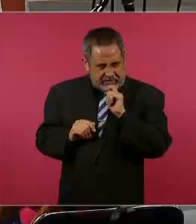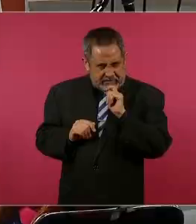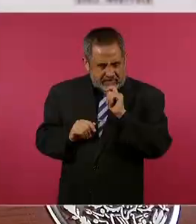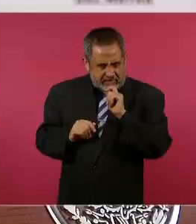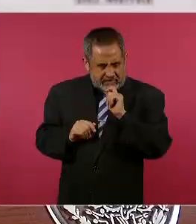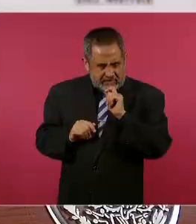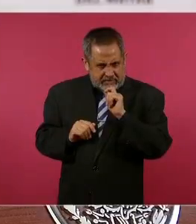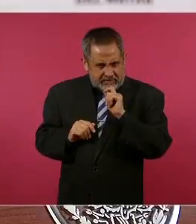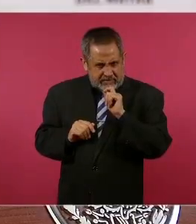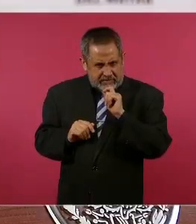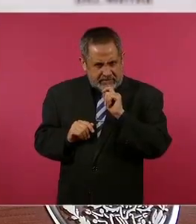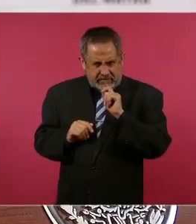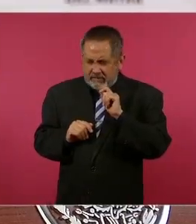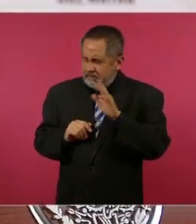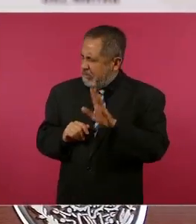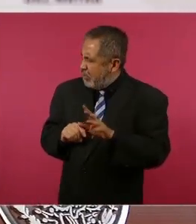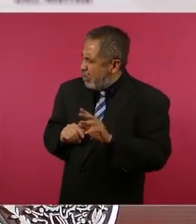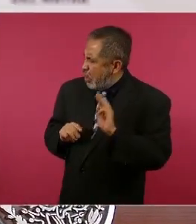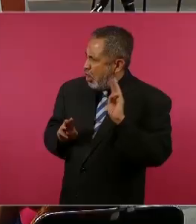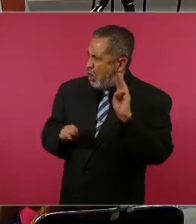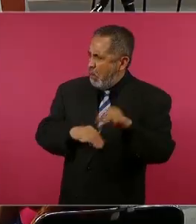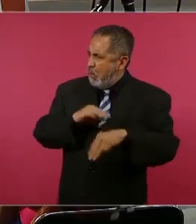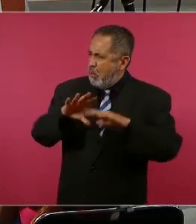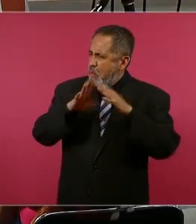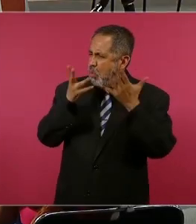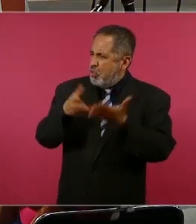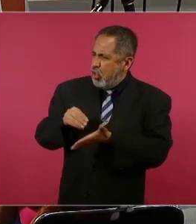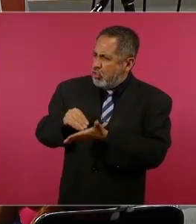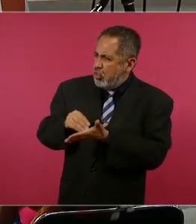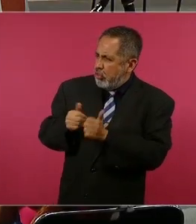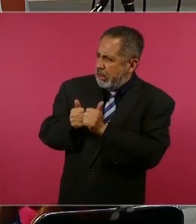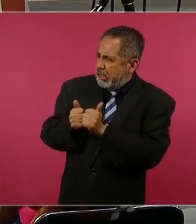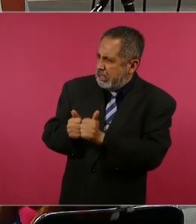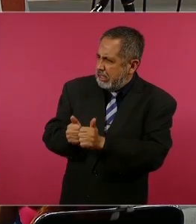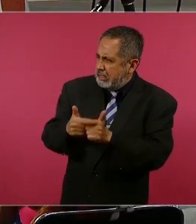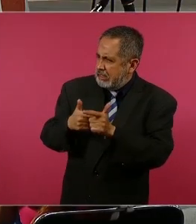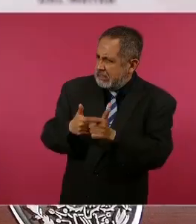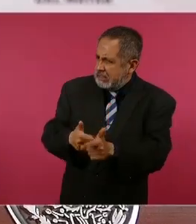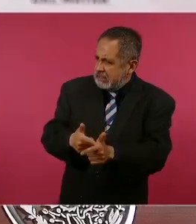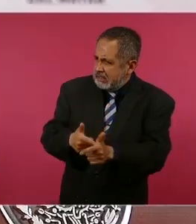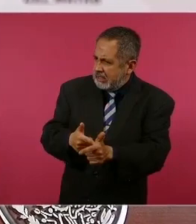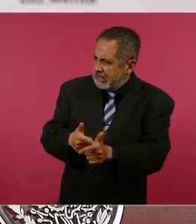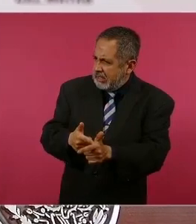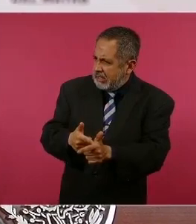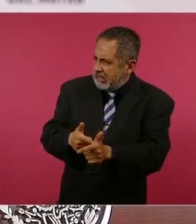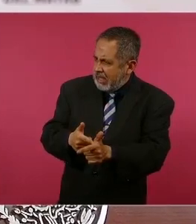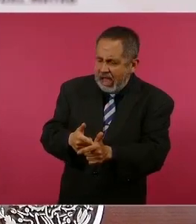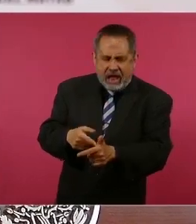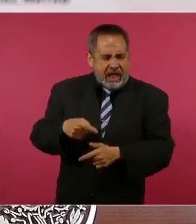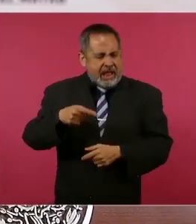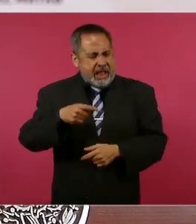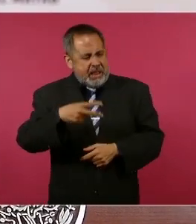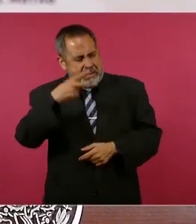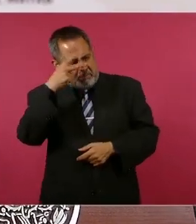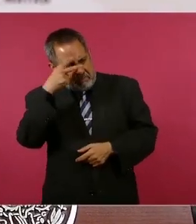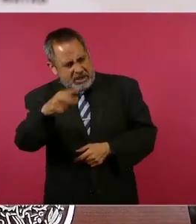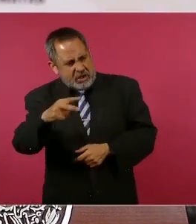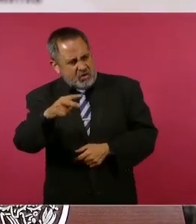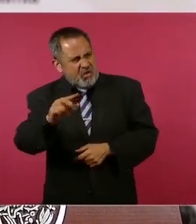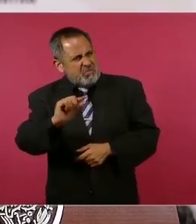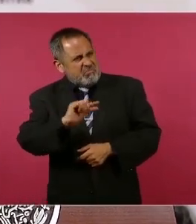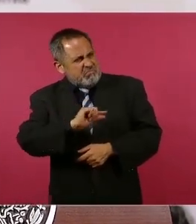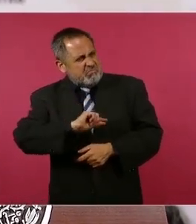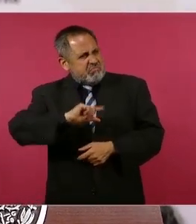En tanto permanezca el mundo, no acabará la fama y la gloria de